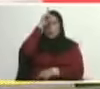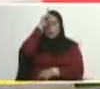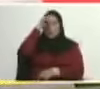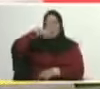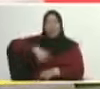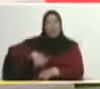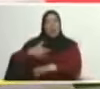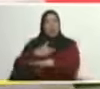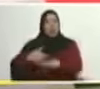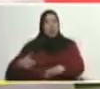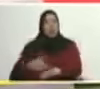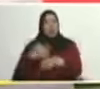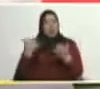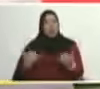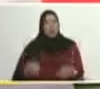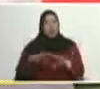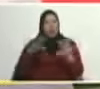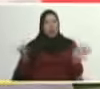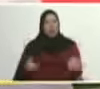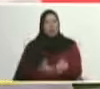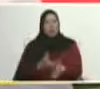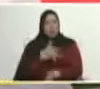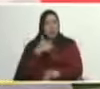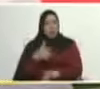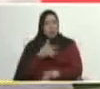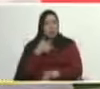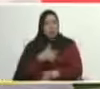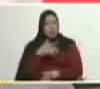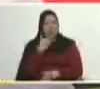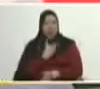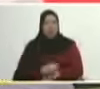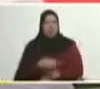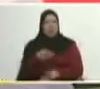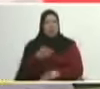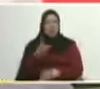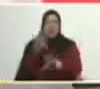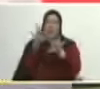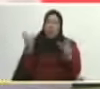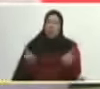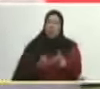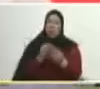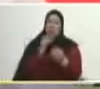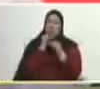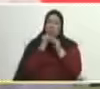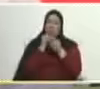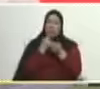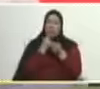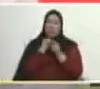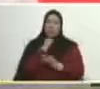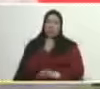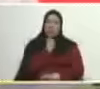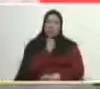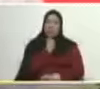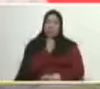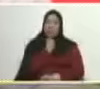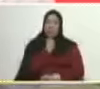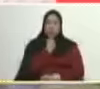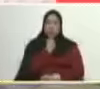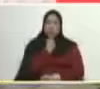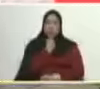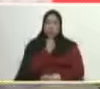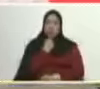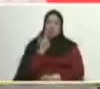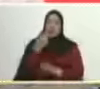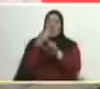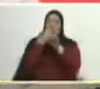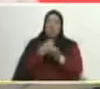país que el mundo será insensible a este macabro genocidio que hoy se está cometiendo contra el pueblo palestino? ¿Acaso se